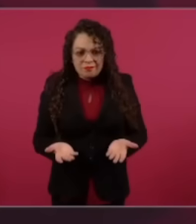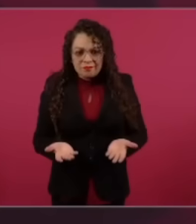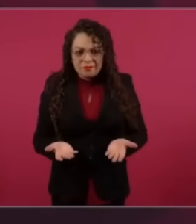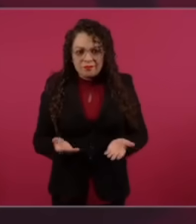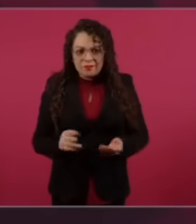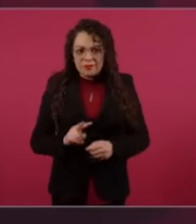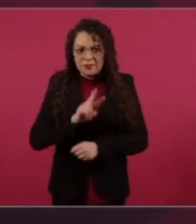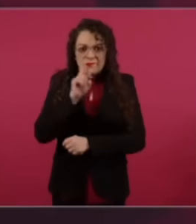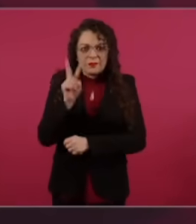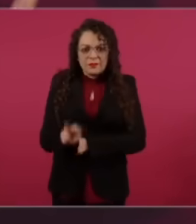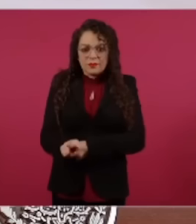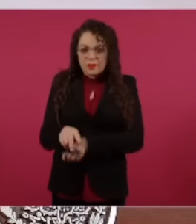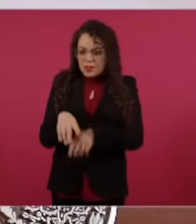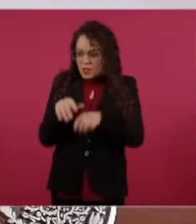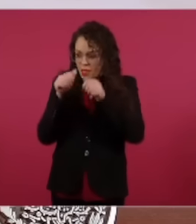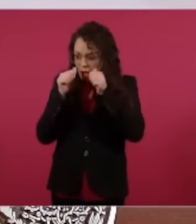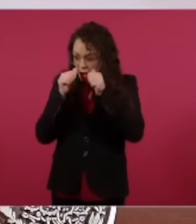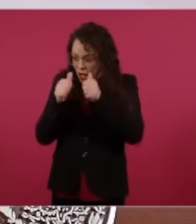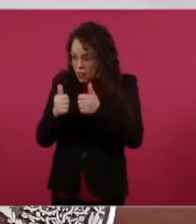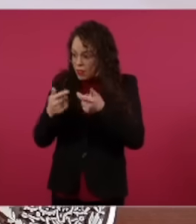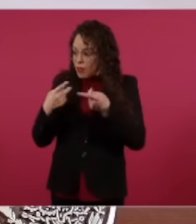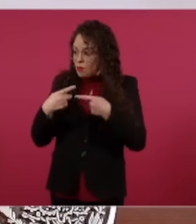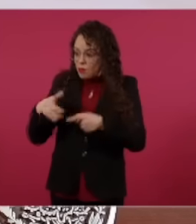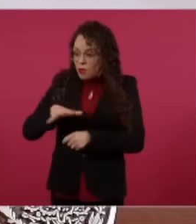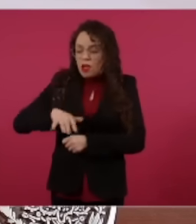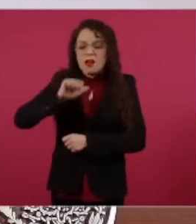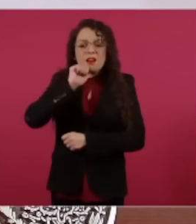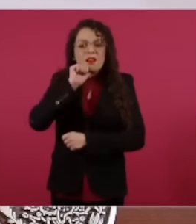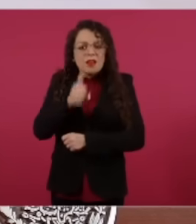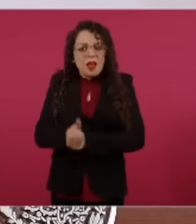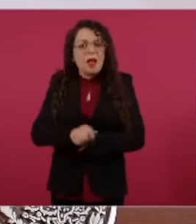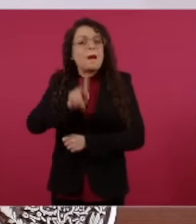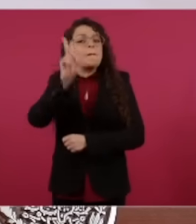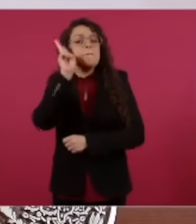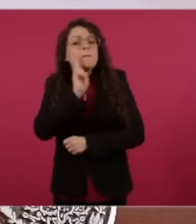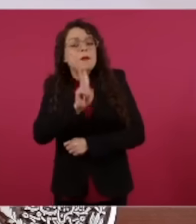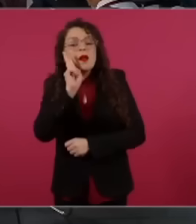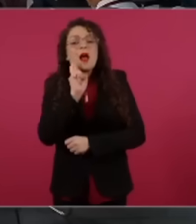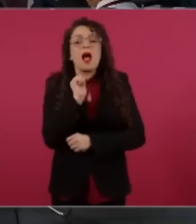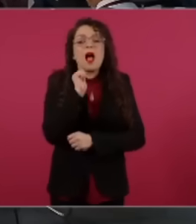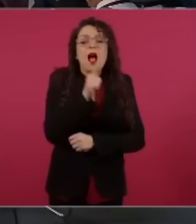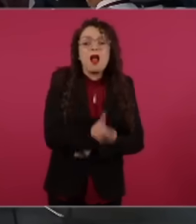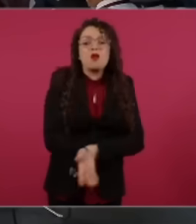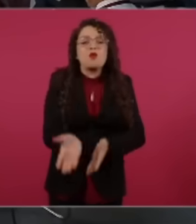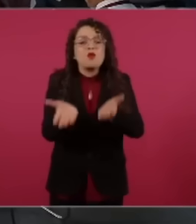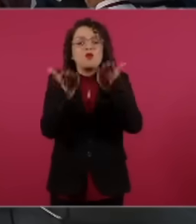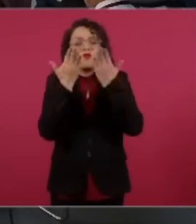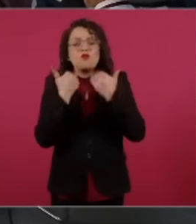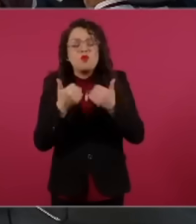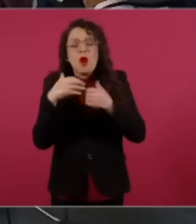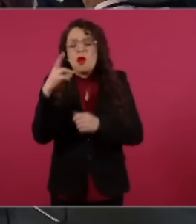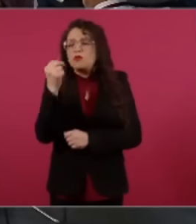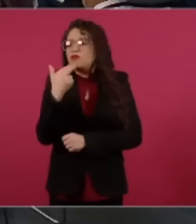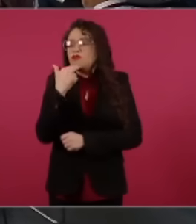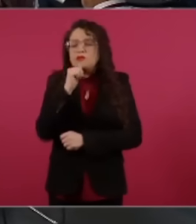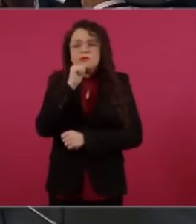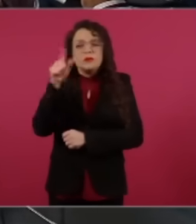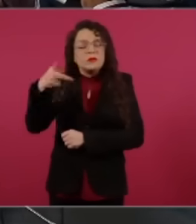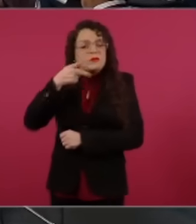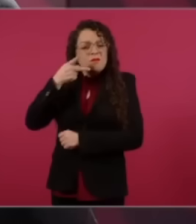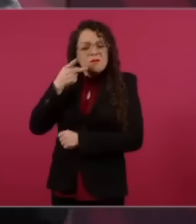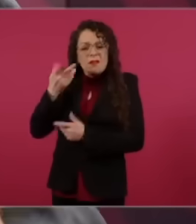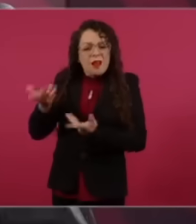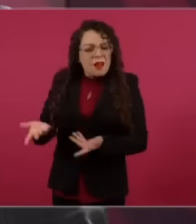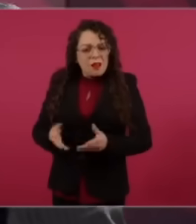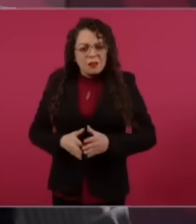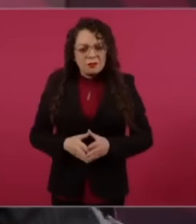servil porque no hay pruebas de nada bueno tan es así que a